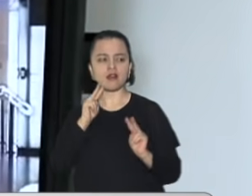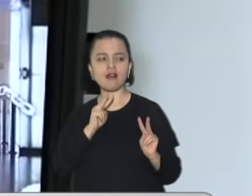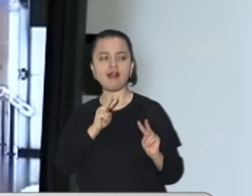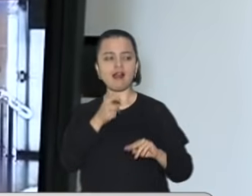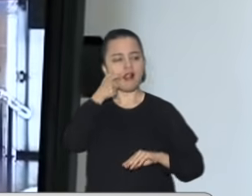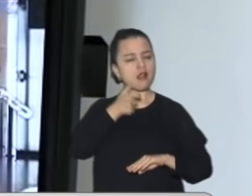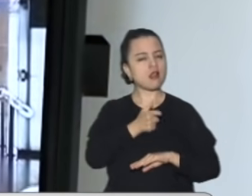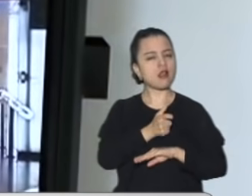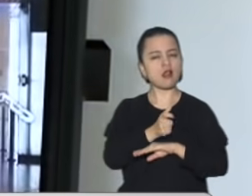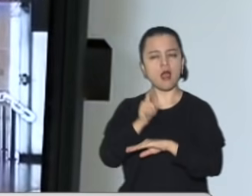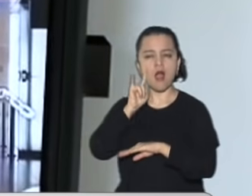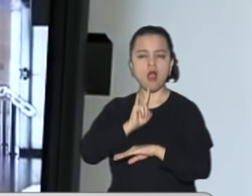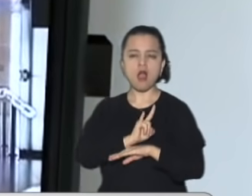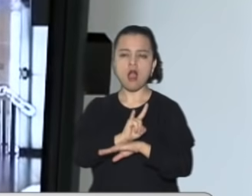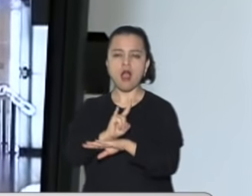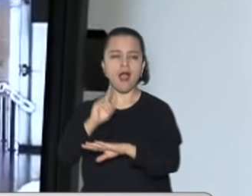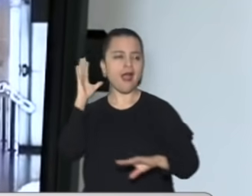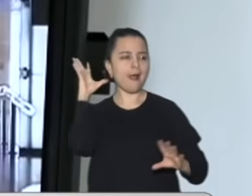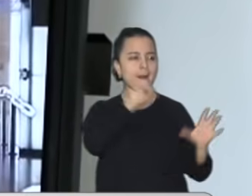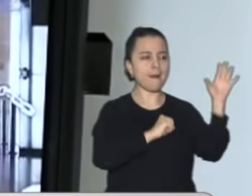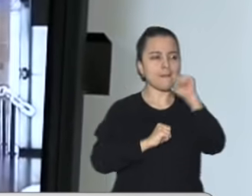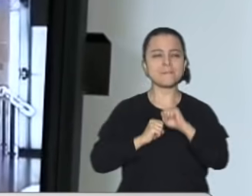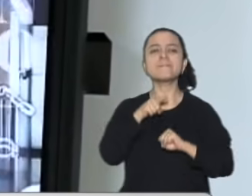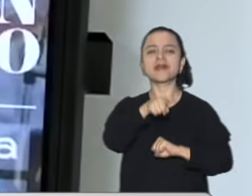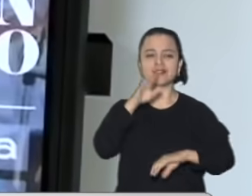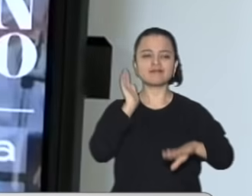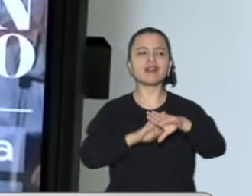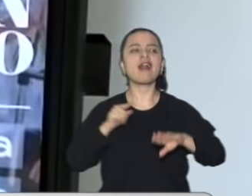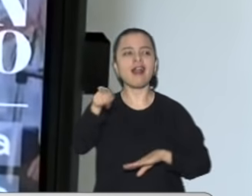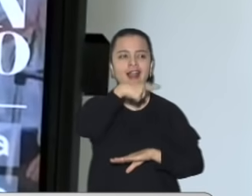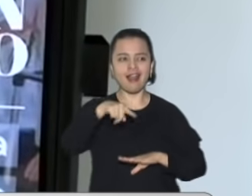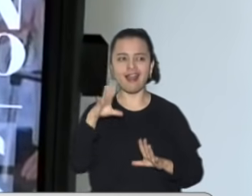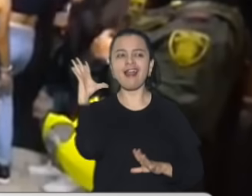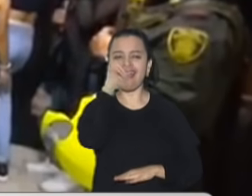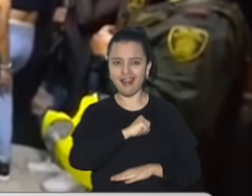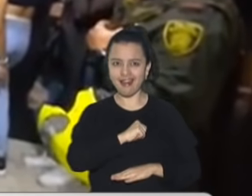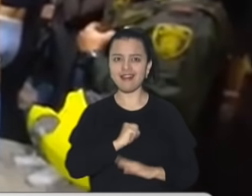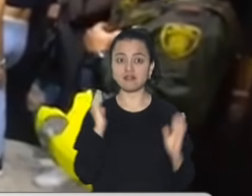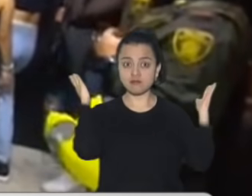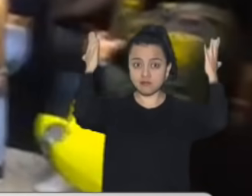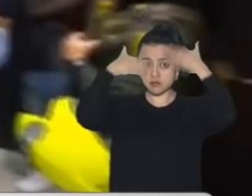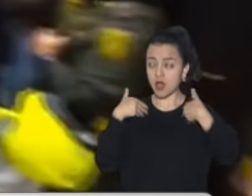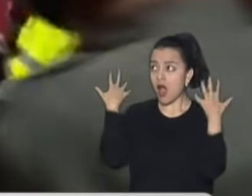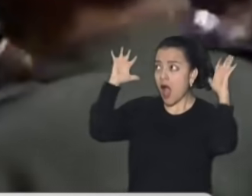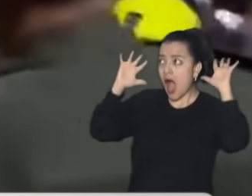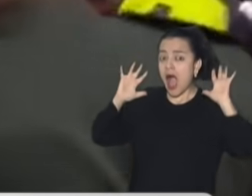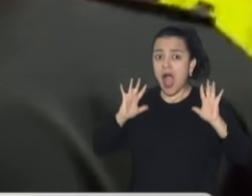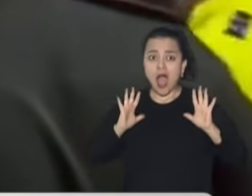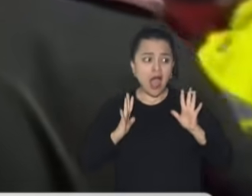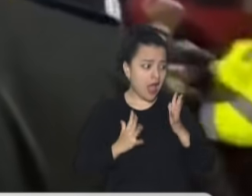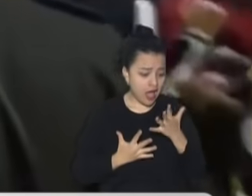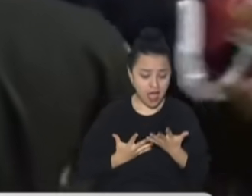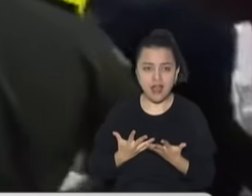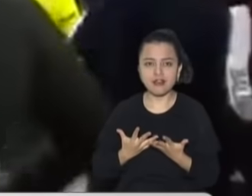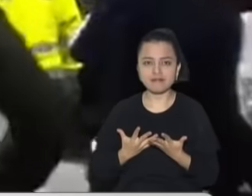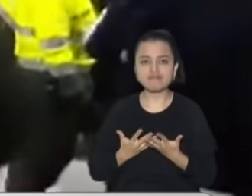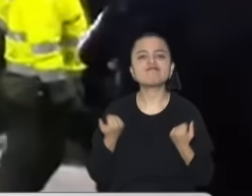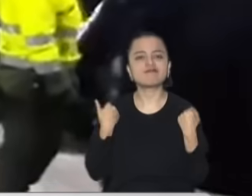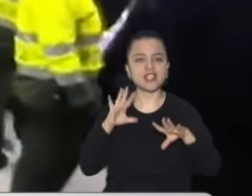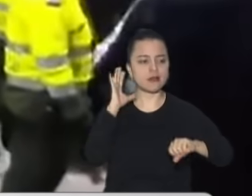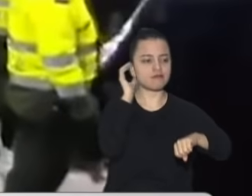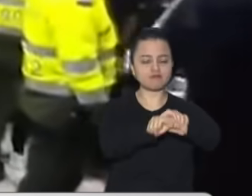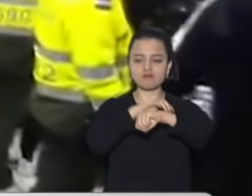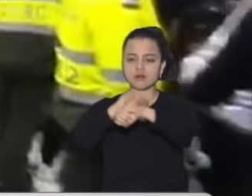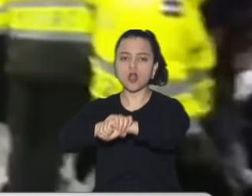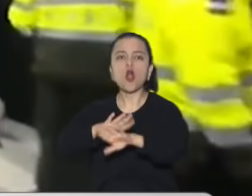al sur de la ciudad en una fiesta clandestina, estamos coordinando con la Policía Nacional a efecto que estas